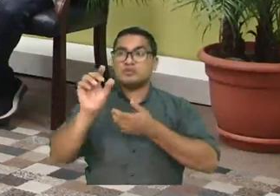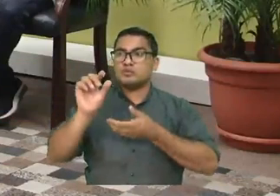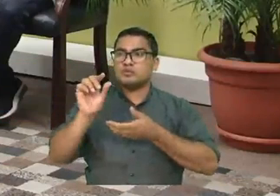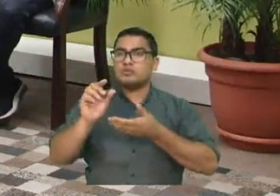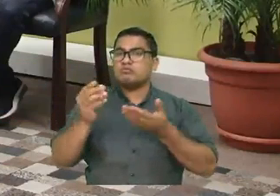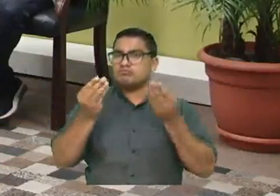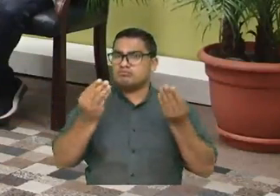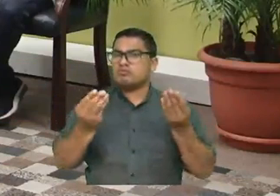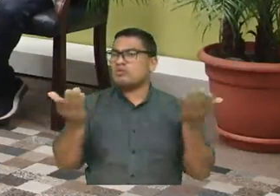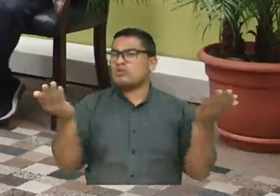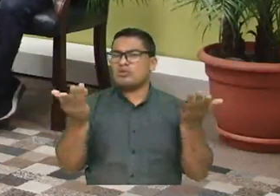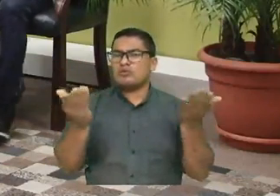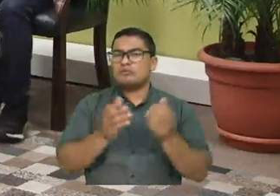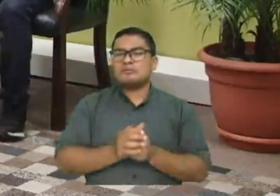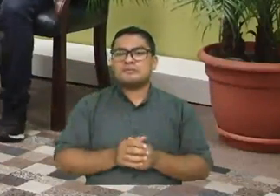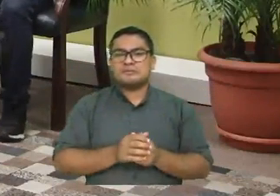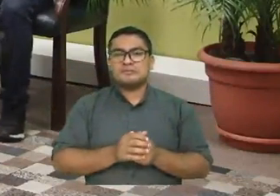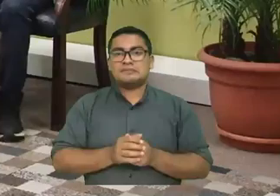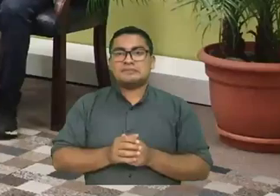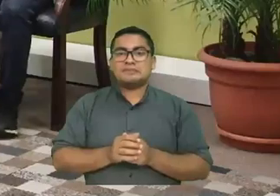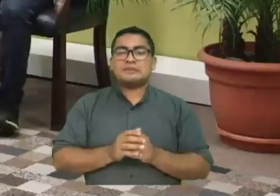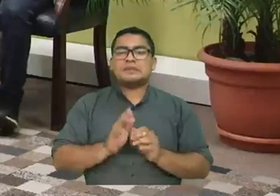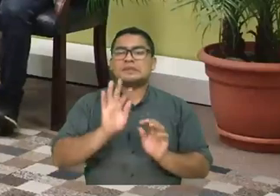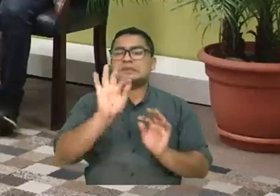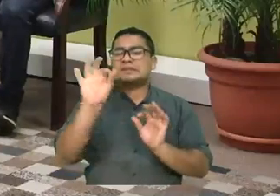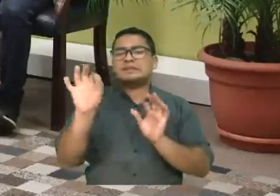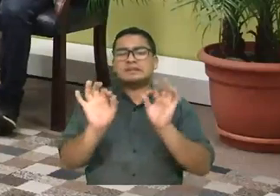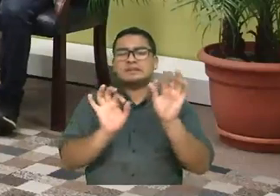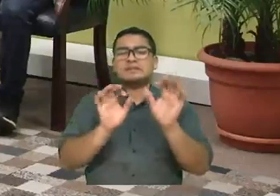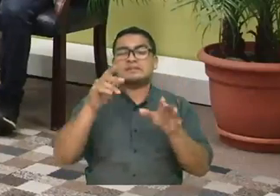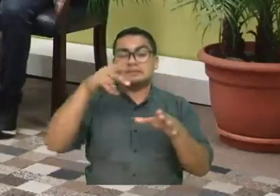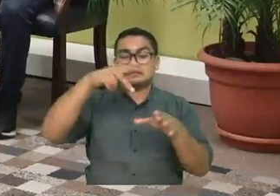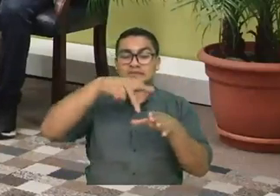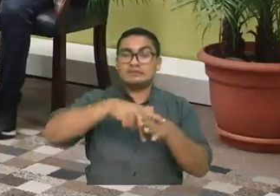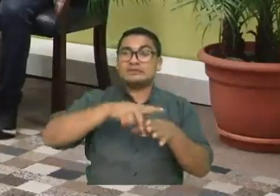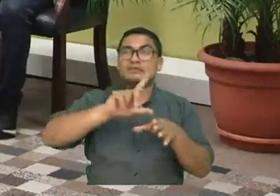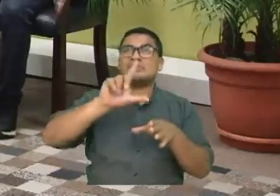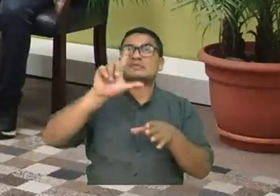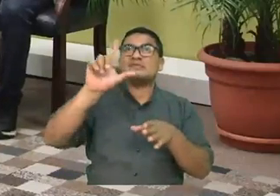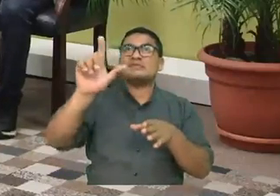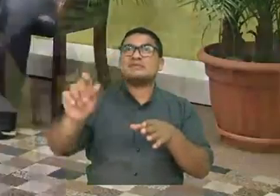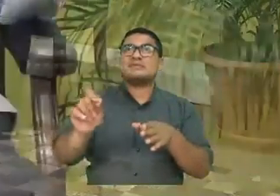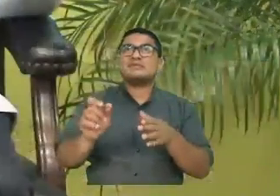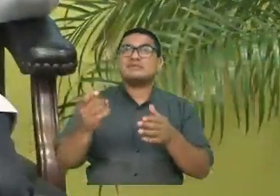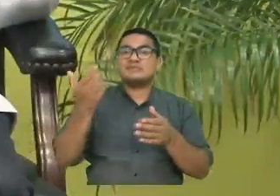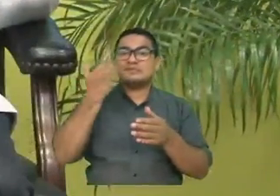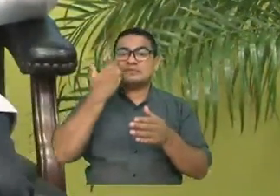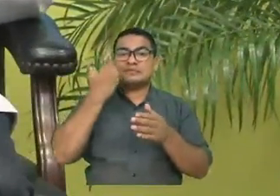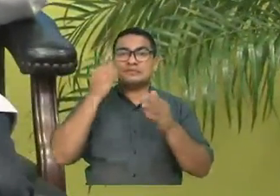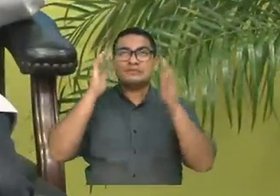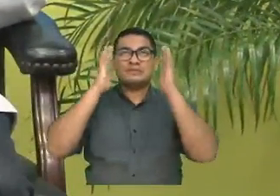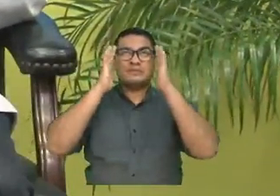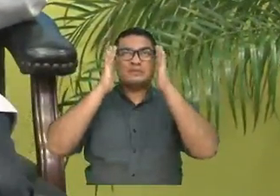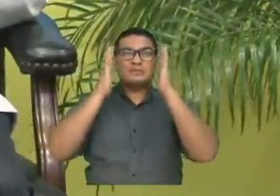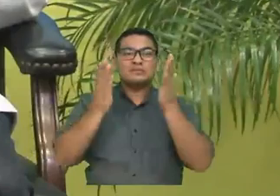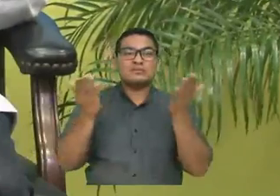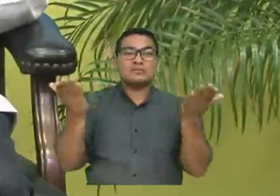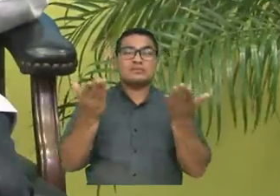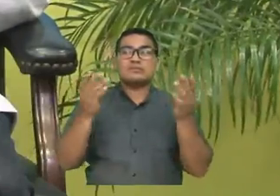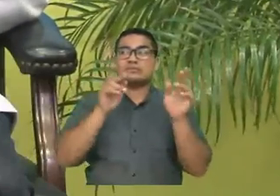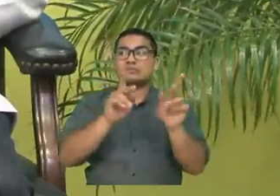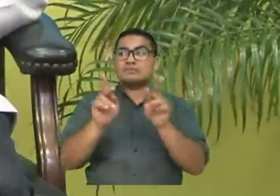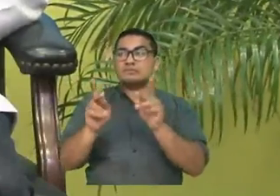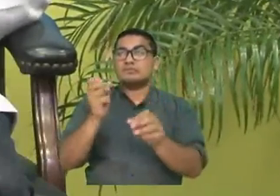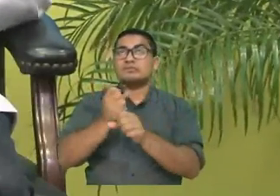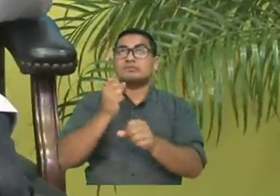presentándose? Es muy esporádico, como decía, es más frecuente en el campo esta patología, porque se presenta los trabajadores del campo son los que tienen